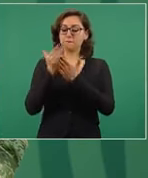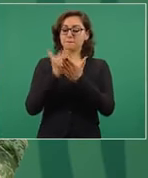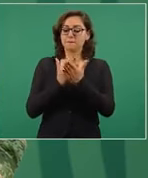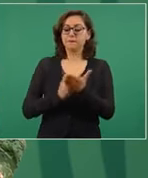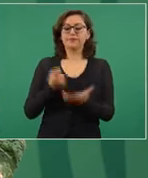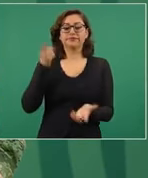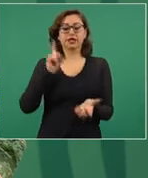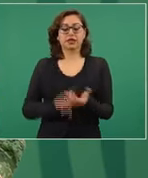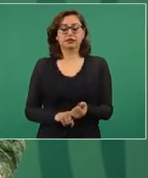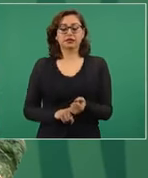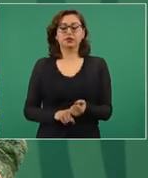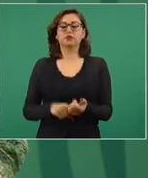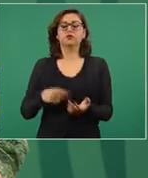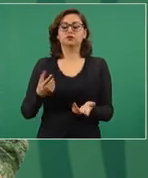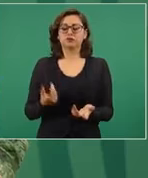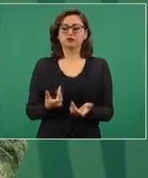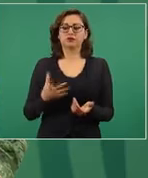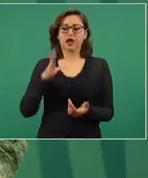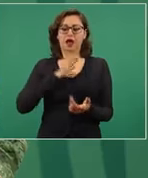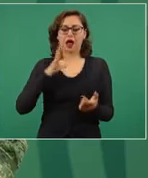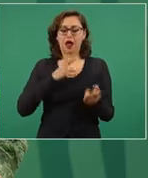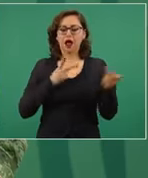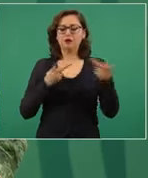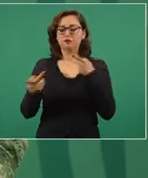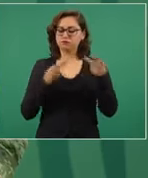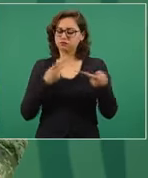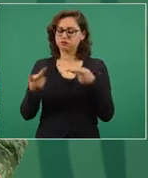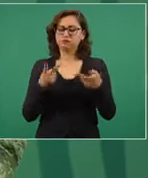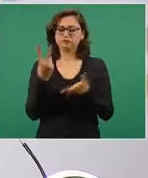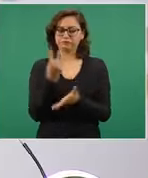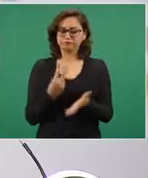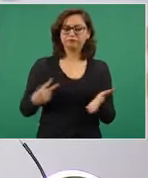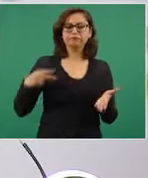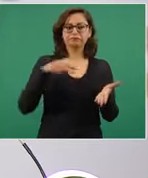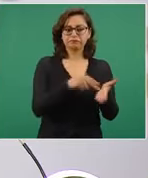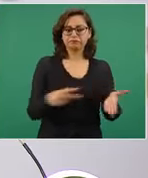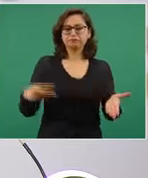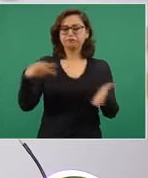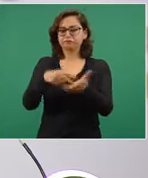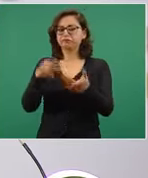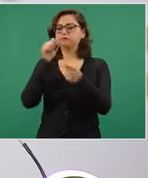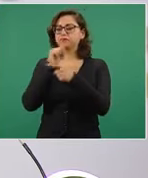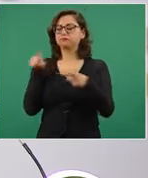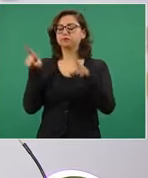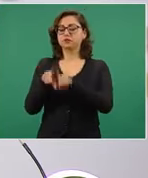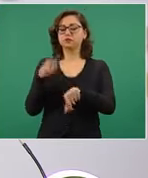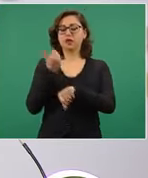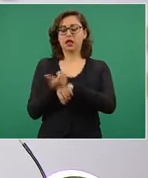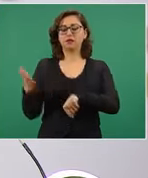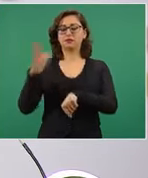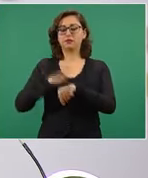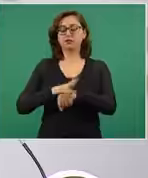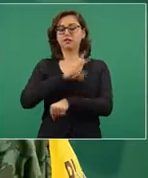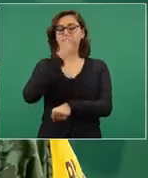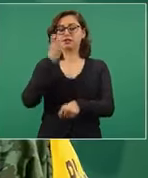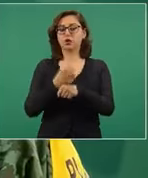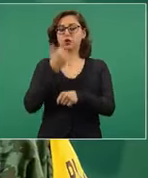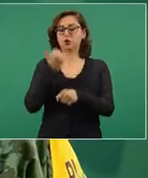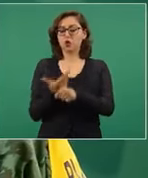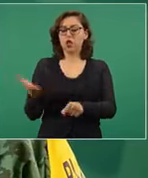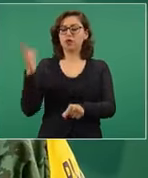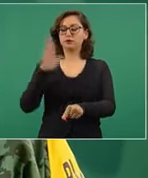presencia de nosotros, que estamos en los cargos de administradores, subadministradores y personal de apoyo,